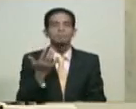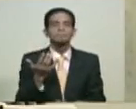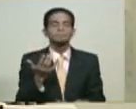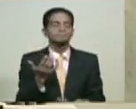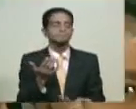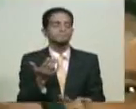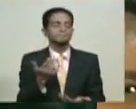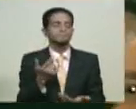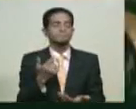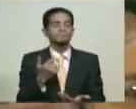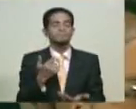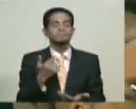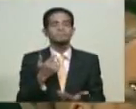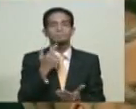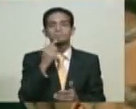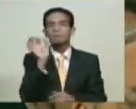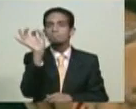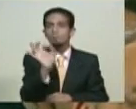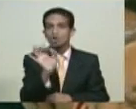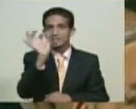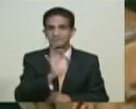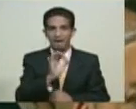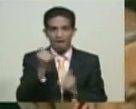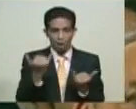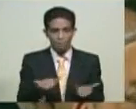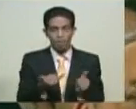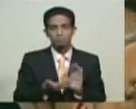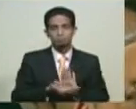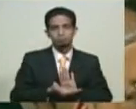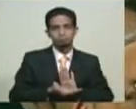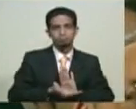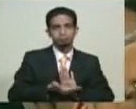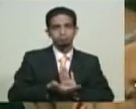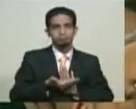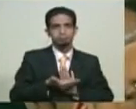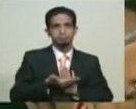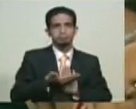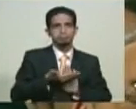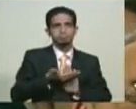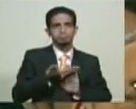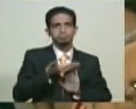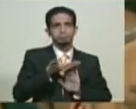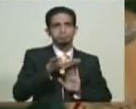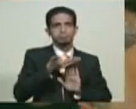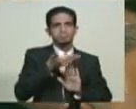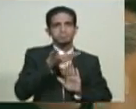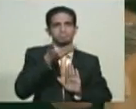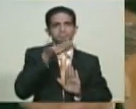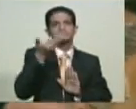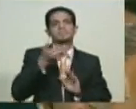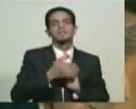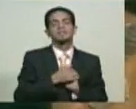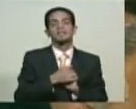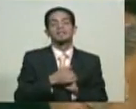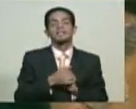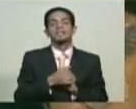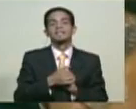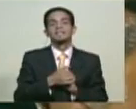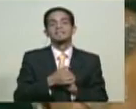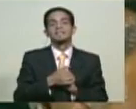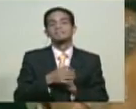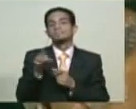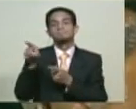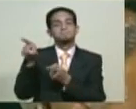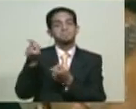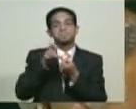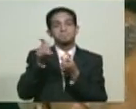una inflación como la que tenemos, de las magnitudes que tenemos, las tasas de interés sean